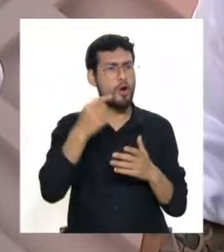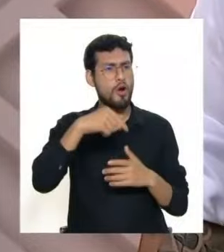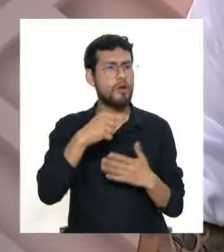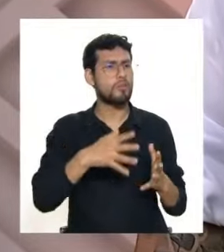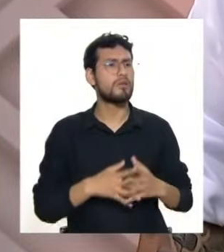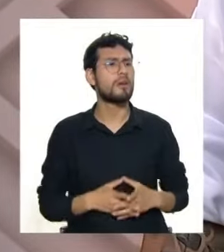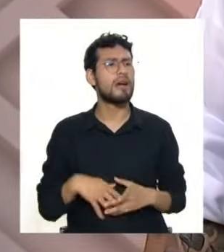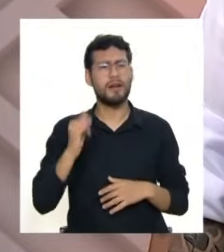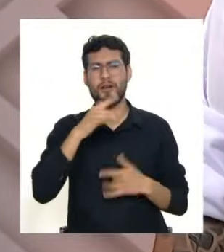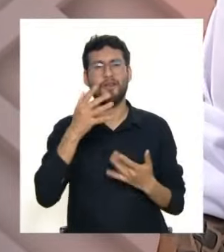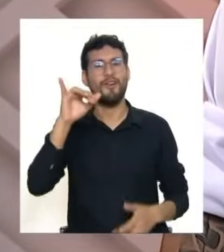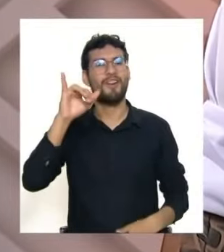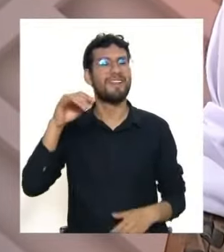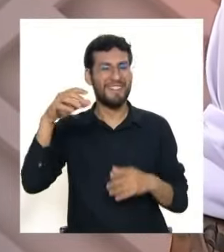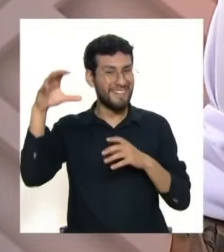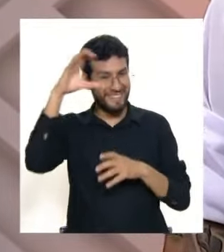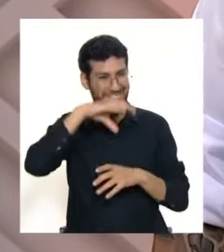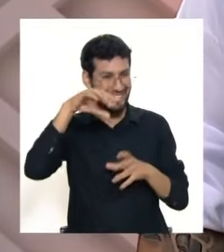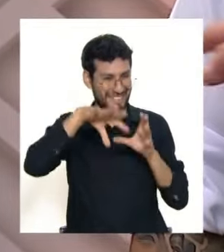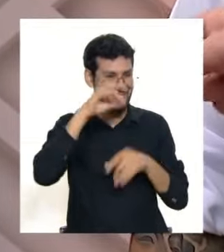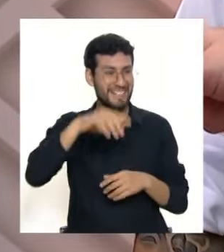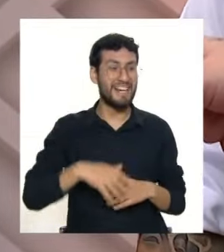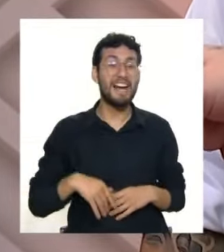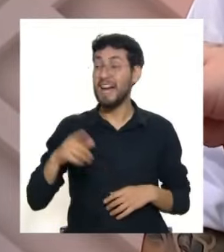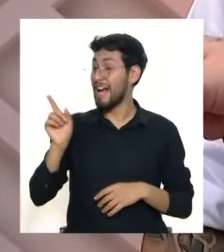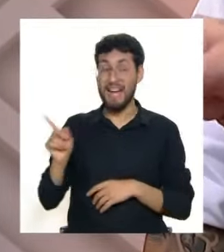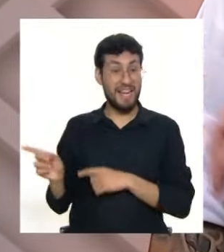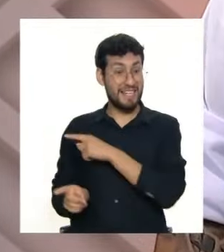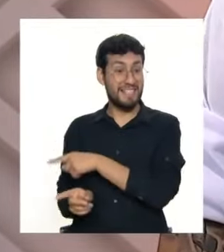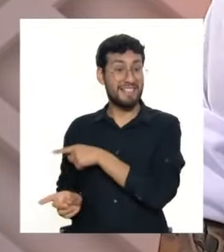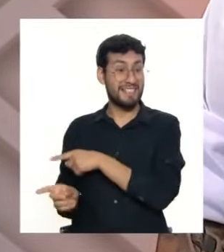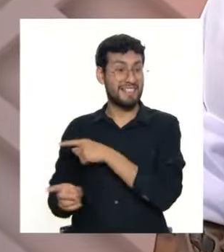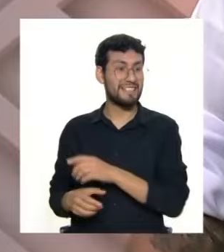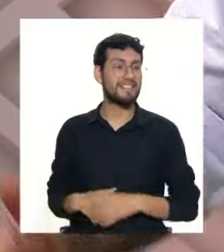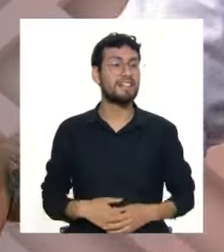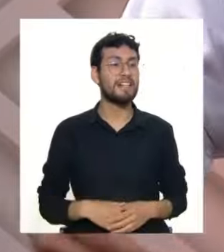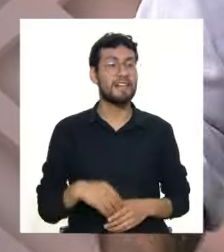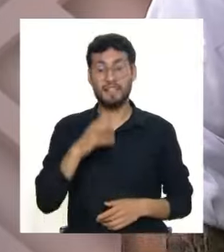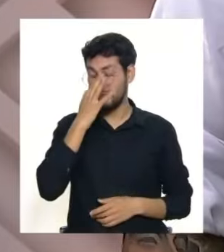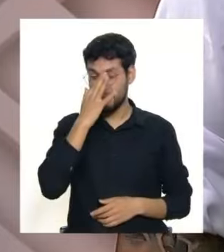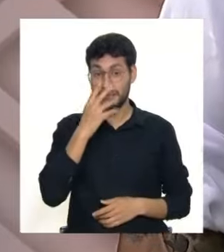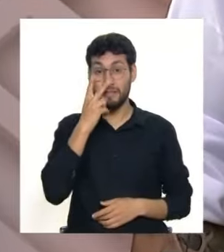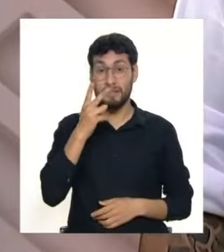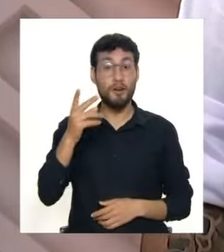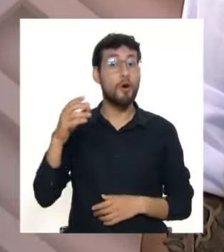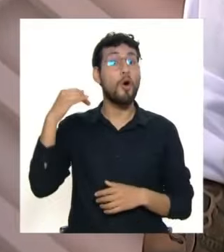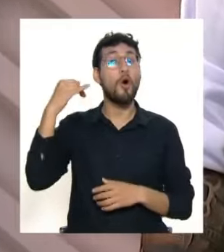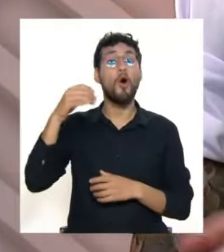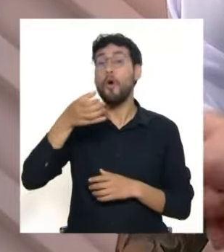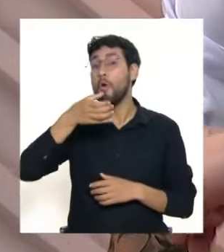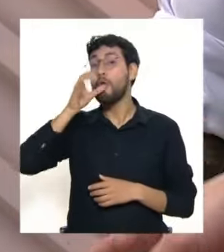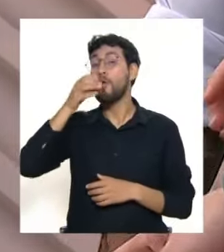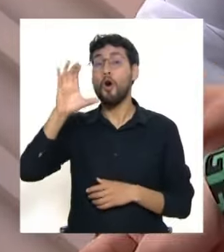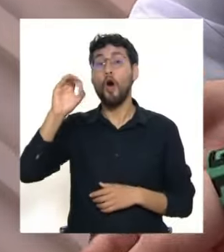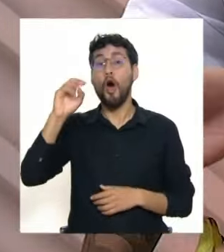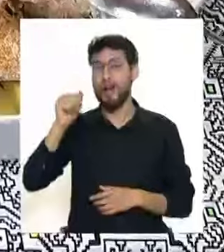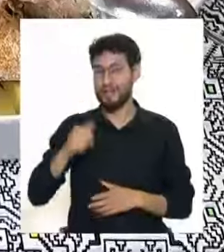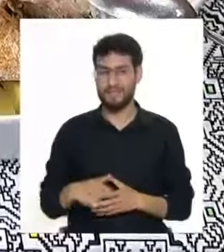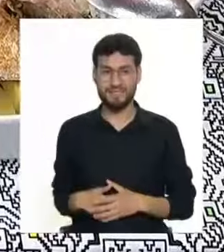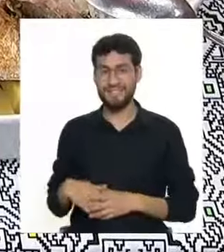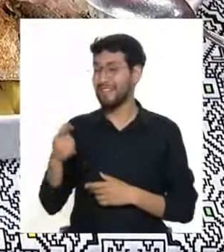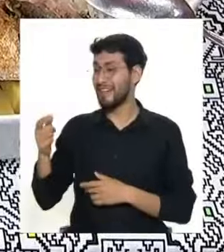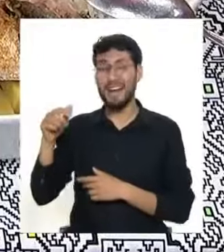hasta en la cocha. Ay, pero no hemos probado el jugo de cocona. A ver, Cris. Por favor, porque ya me tomé